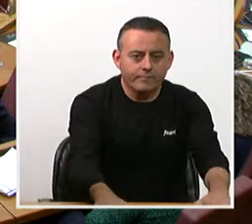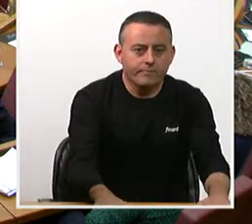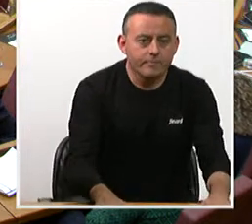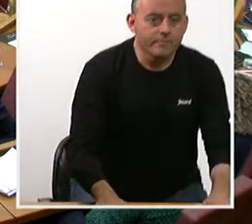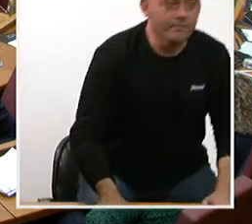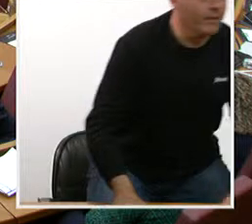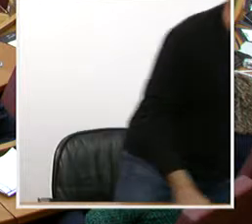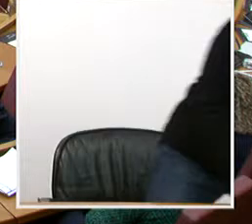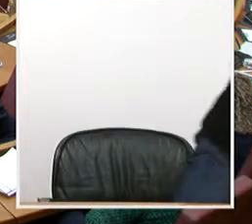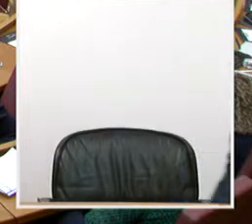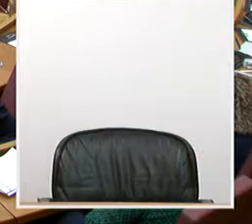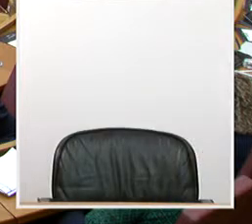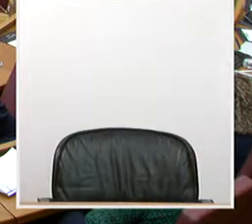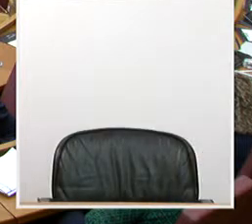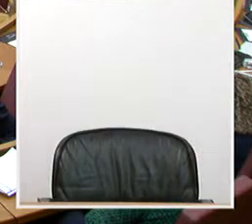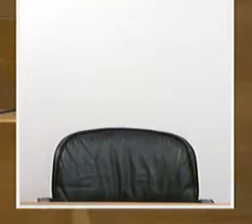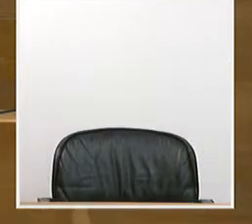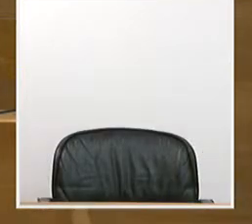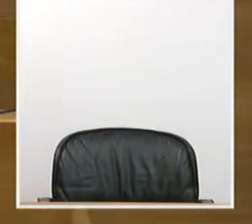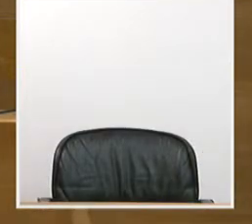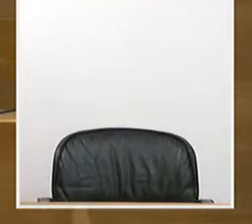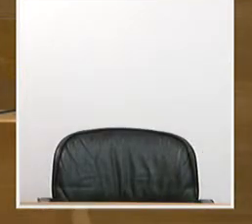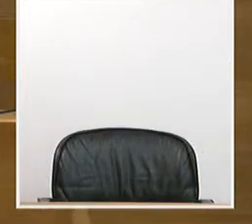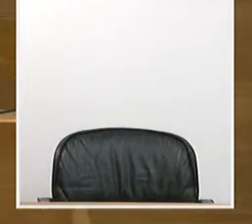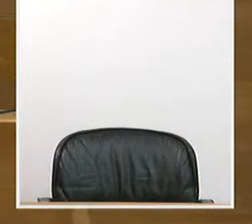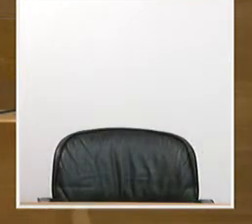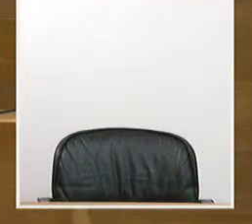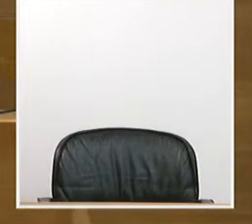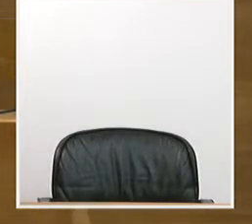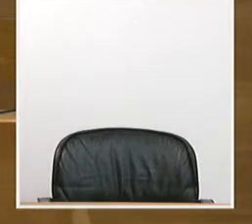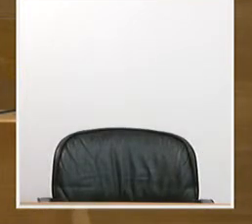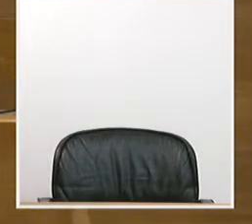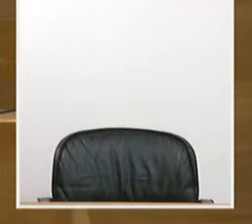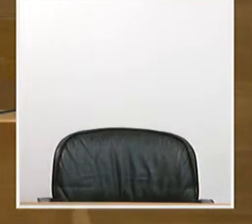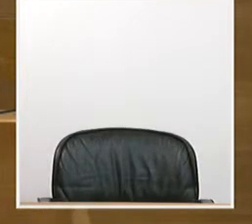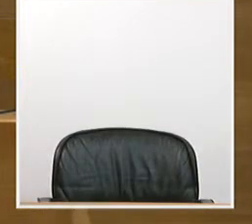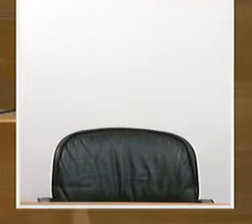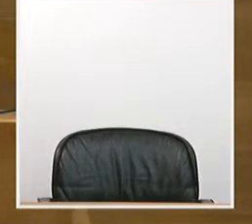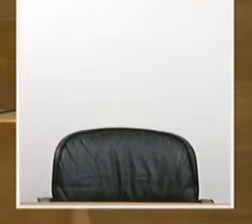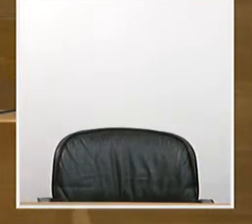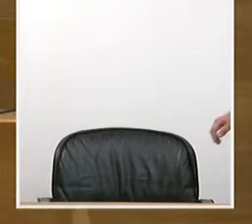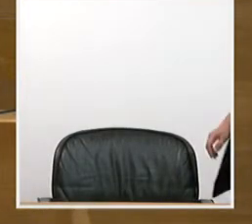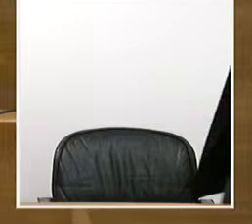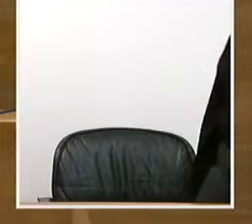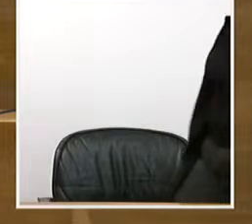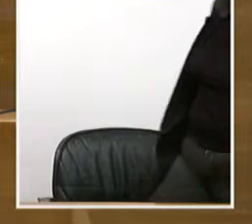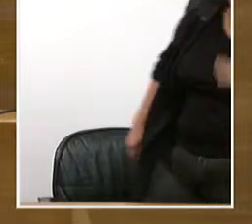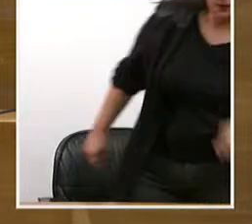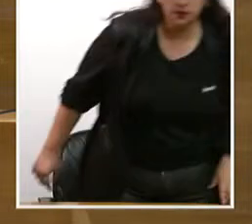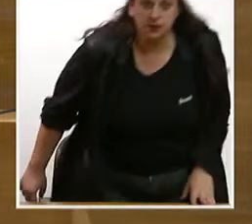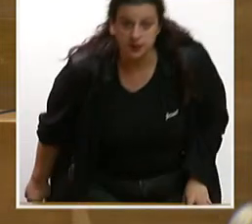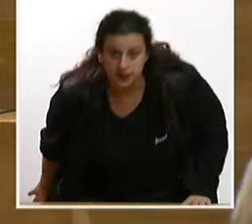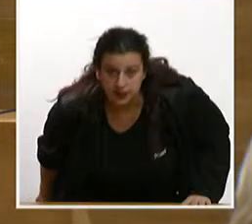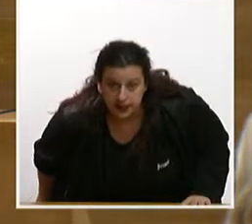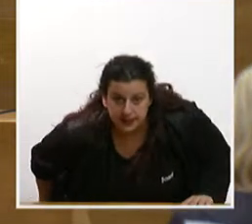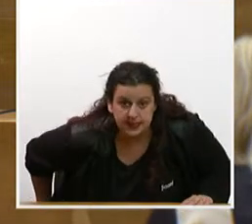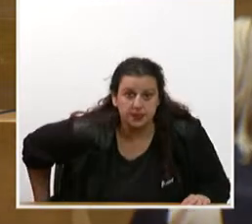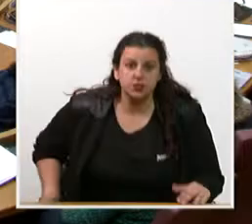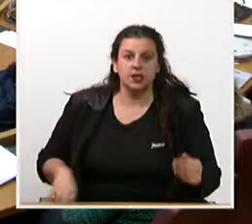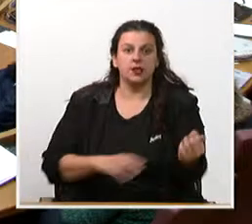gracias tiene la palabra la honorable consellera para finalizar la contestación a la